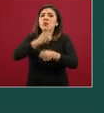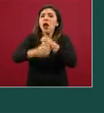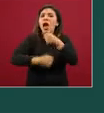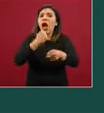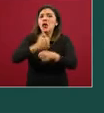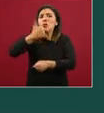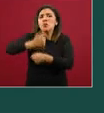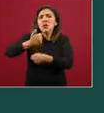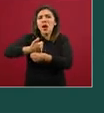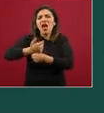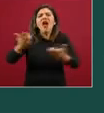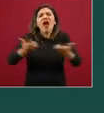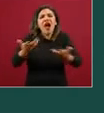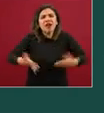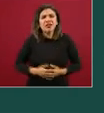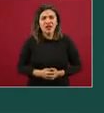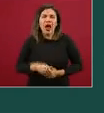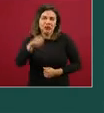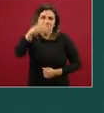de primaria? Como ustedes saben,